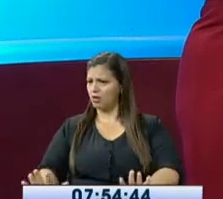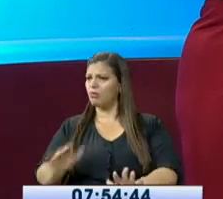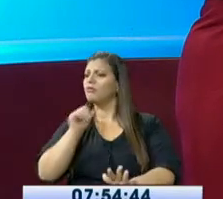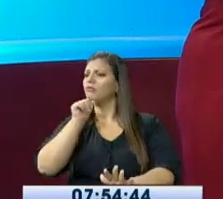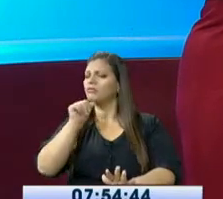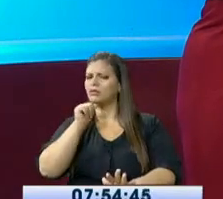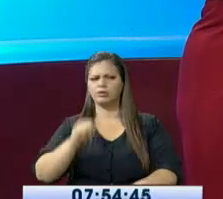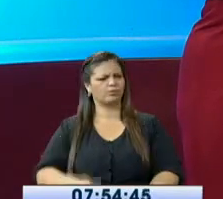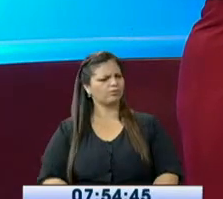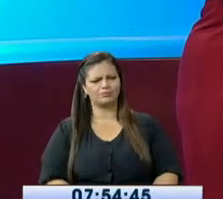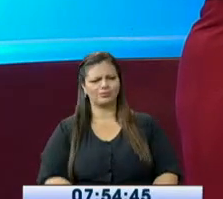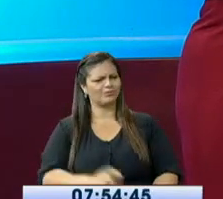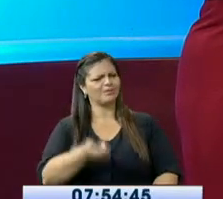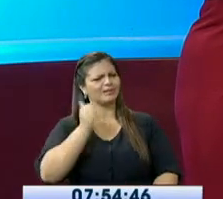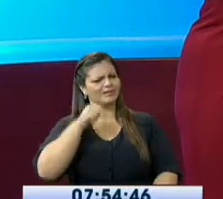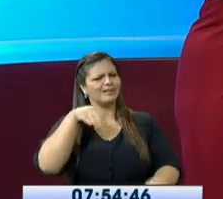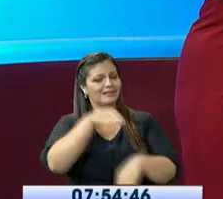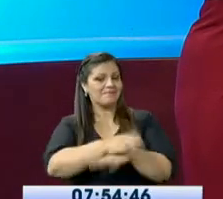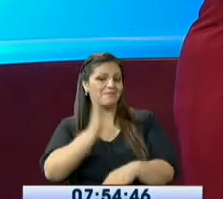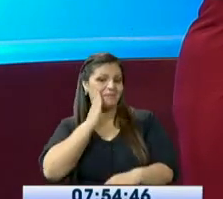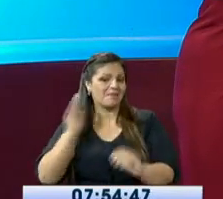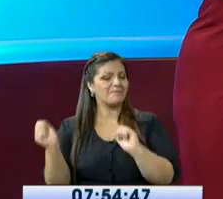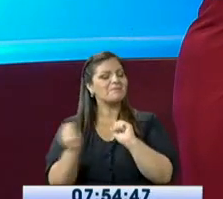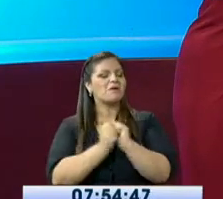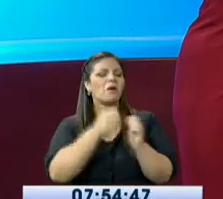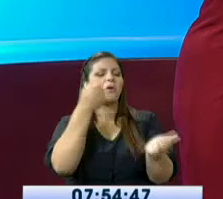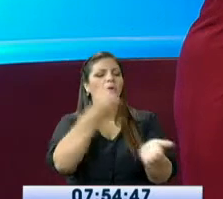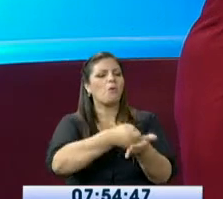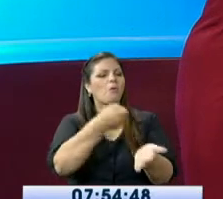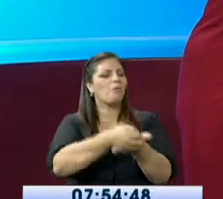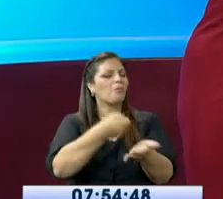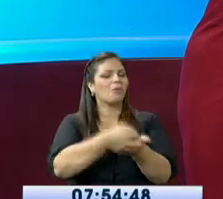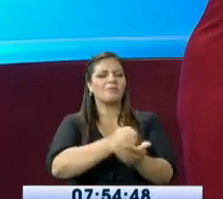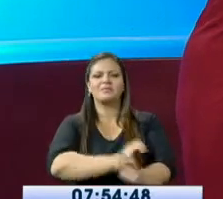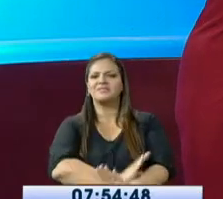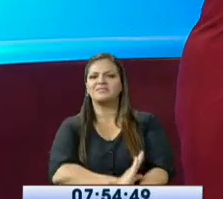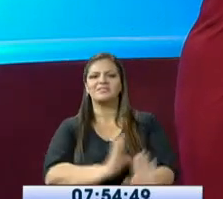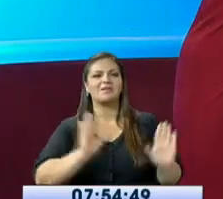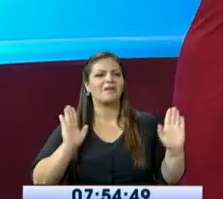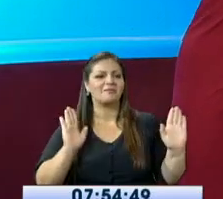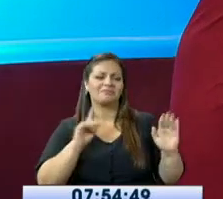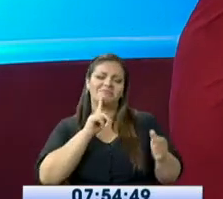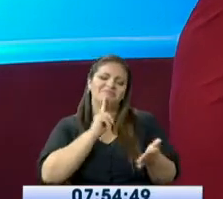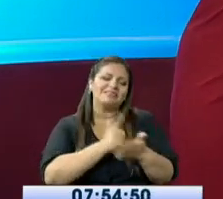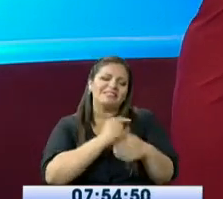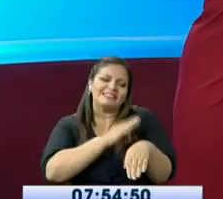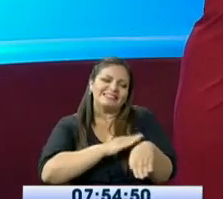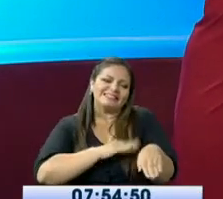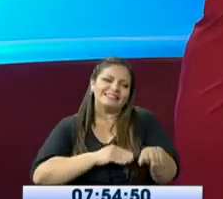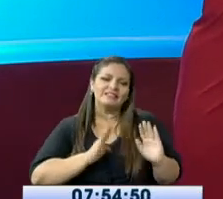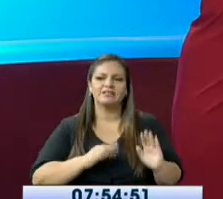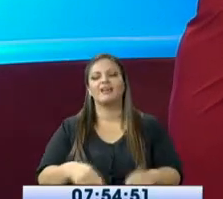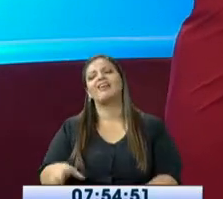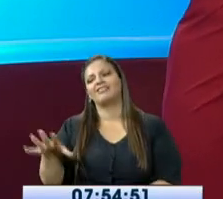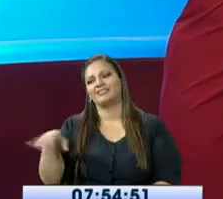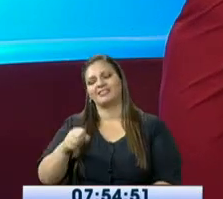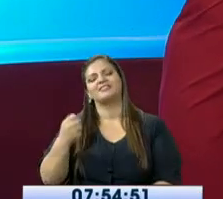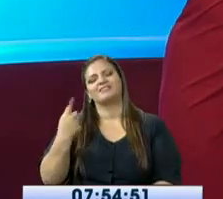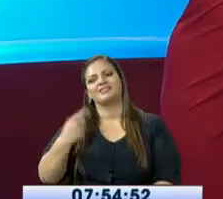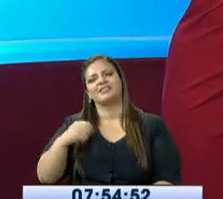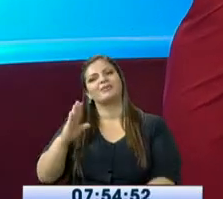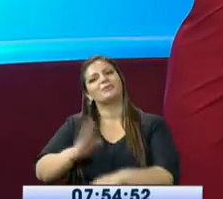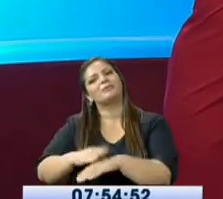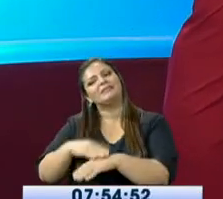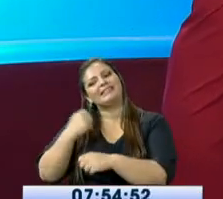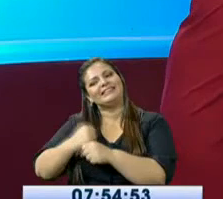Ayer en la tarde salí con mi mamá y creo que ya hice las últimas. Ya hice todo. A última hora, como siempre. Bueno, el trabajo así obliga en ocasiones. Pero para